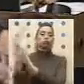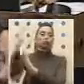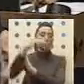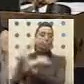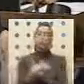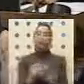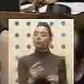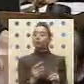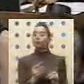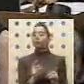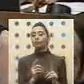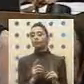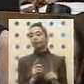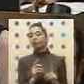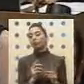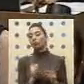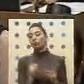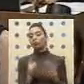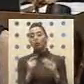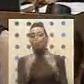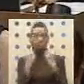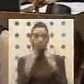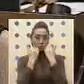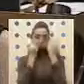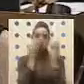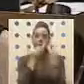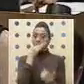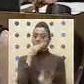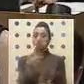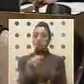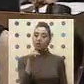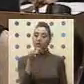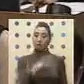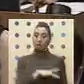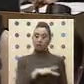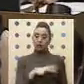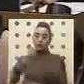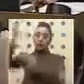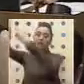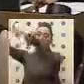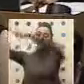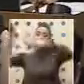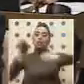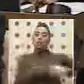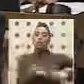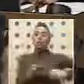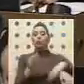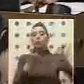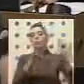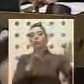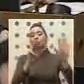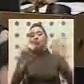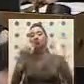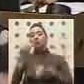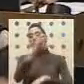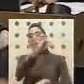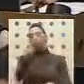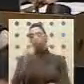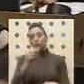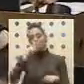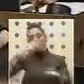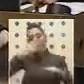No sería muy escandaloso decir que Chile importa el 96% de los